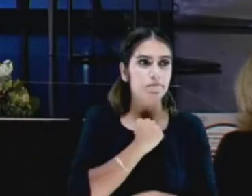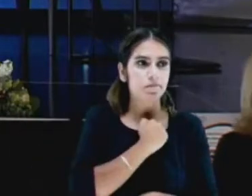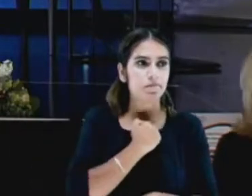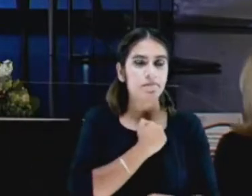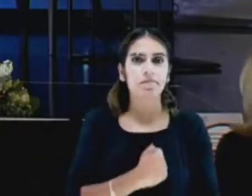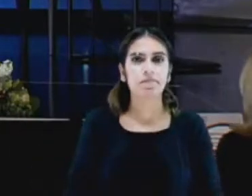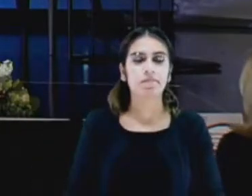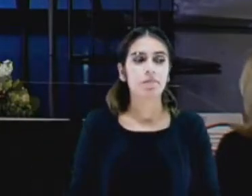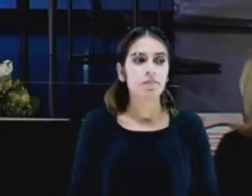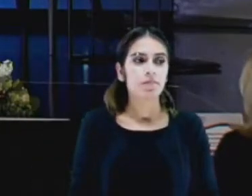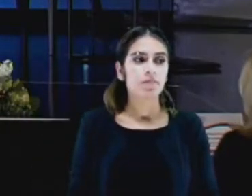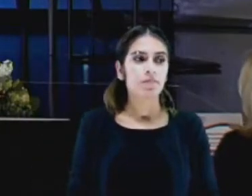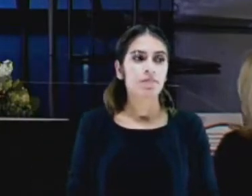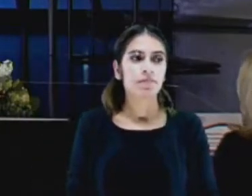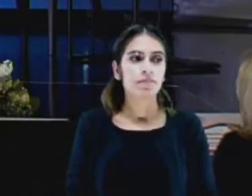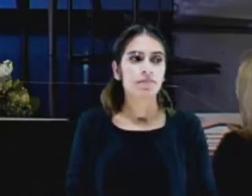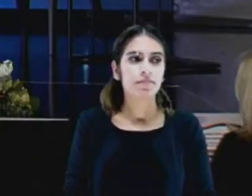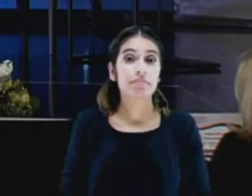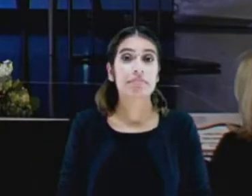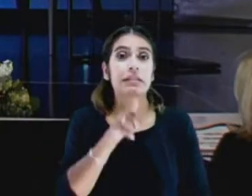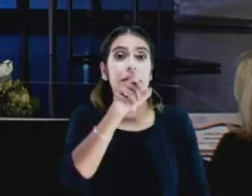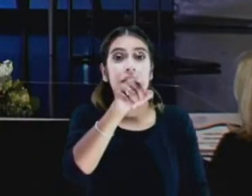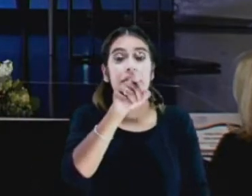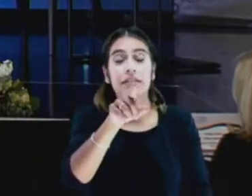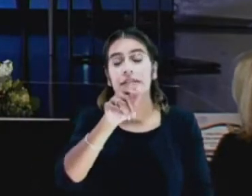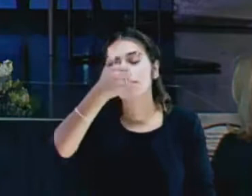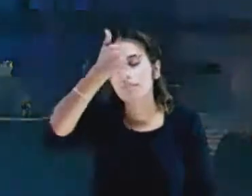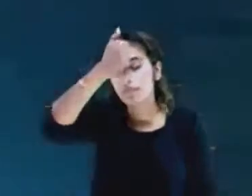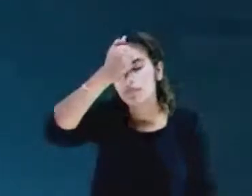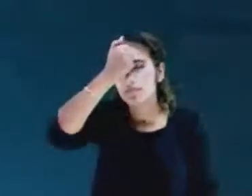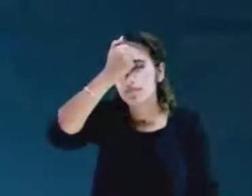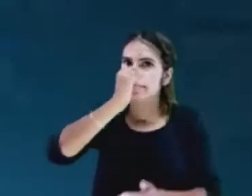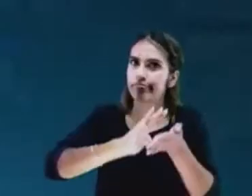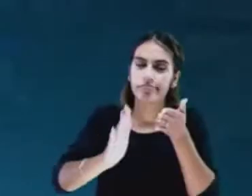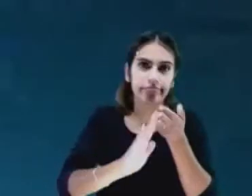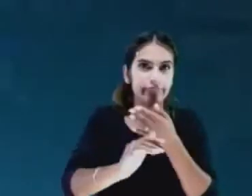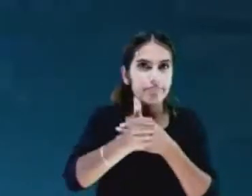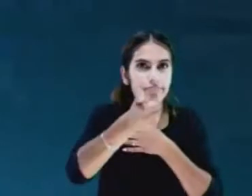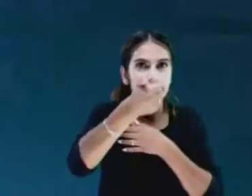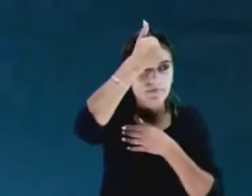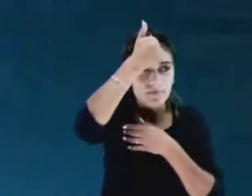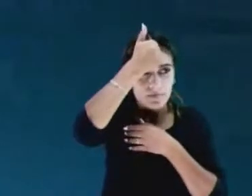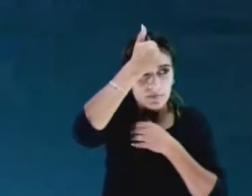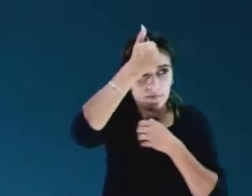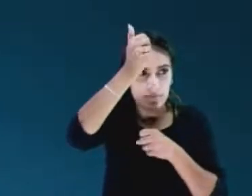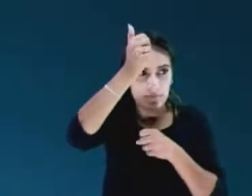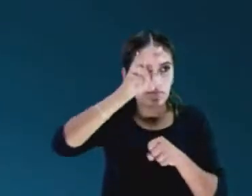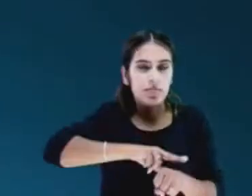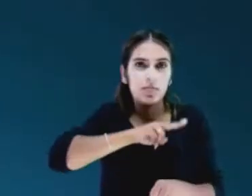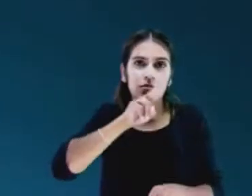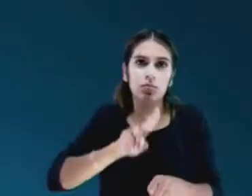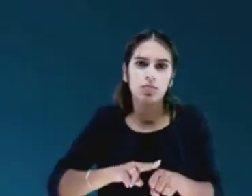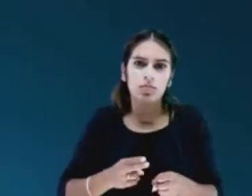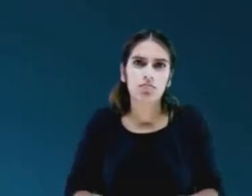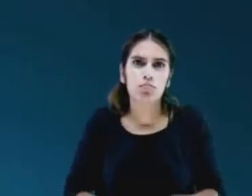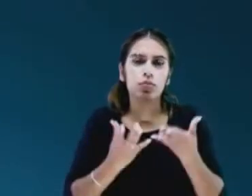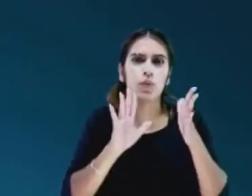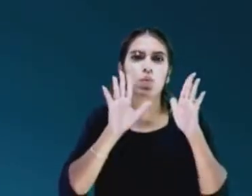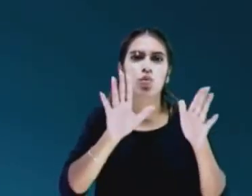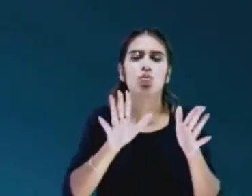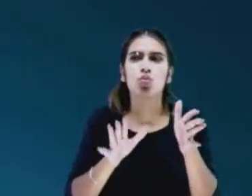esto es otro tema vital escuchen naturaleza de la función consultiva no jurisdiccional